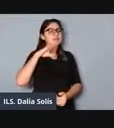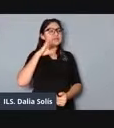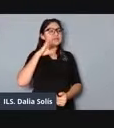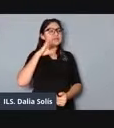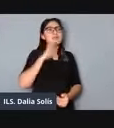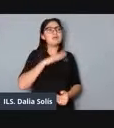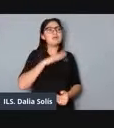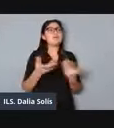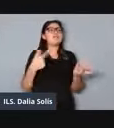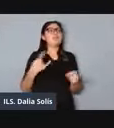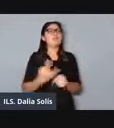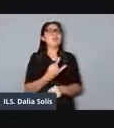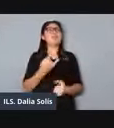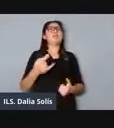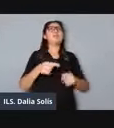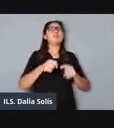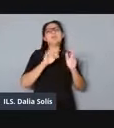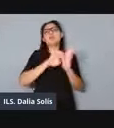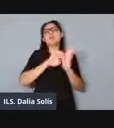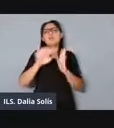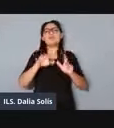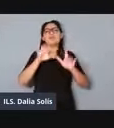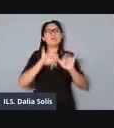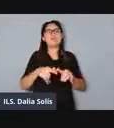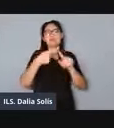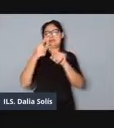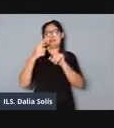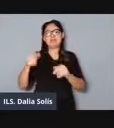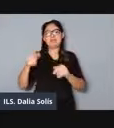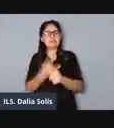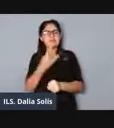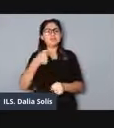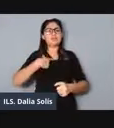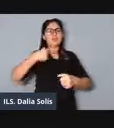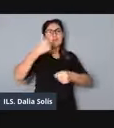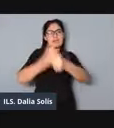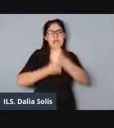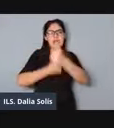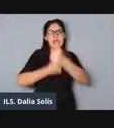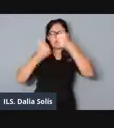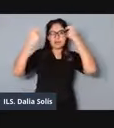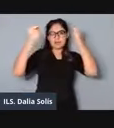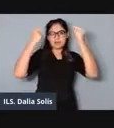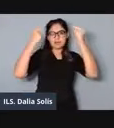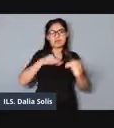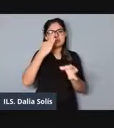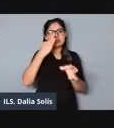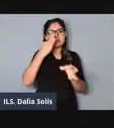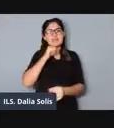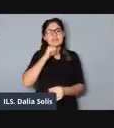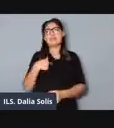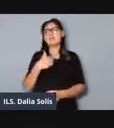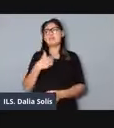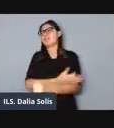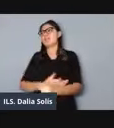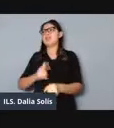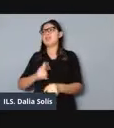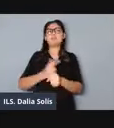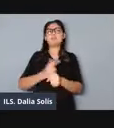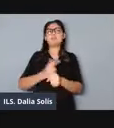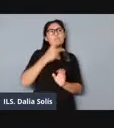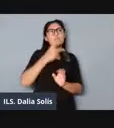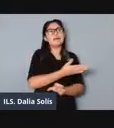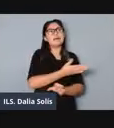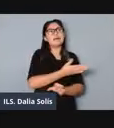carrera, por qué a estas alturas estás haciendo la licenciatura, la preparatoria, la secundaria, ya ves por qué no te